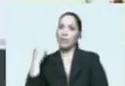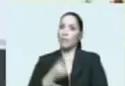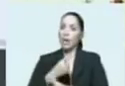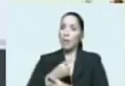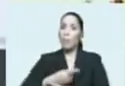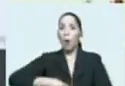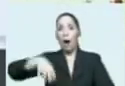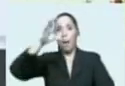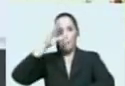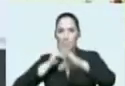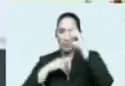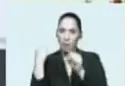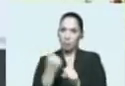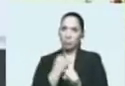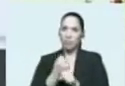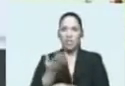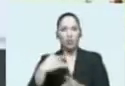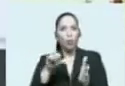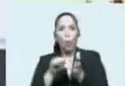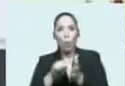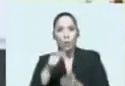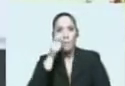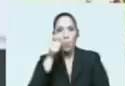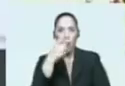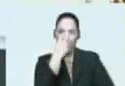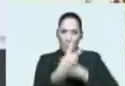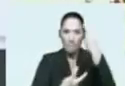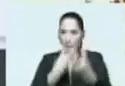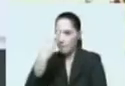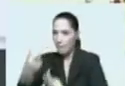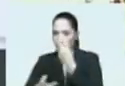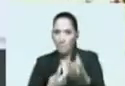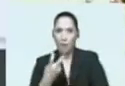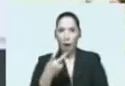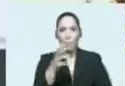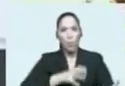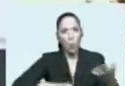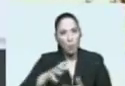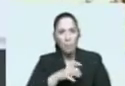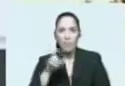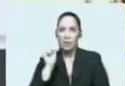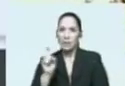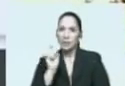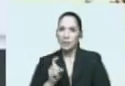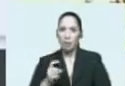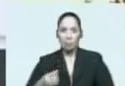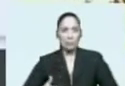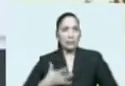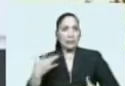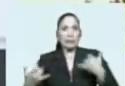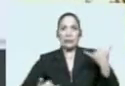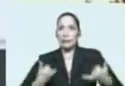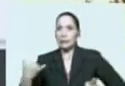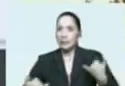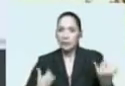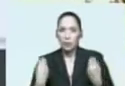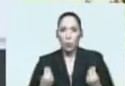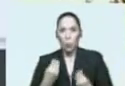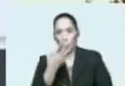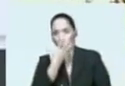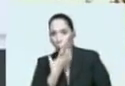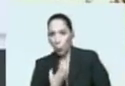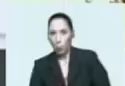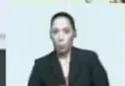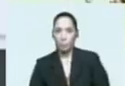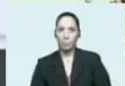donde está el pueblo donde están sus problemas dónde están sus necesidades sus angustias sus tristezas sus esperanzas